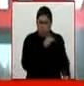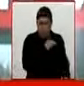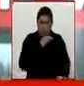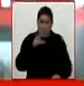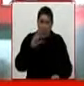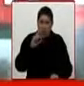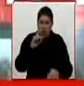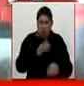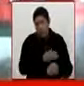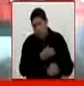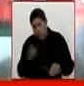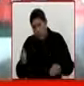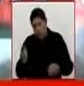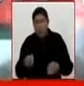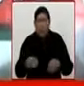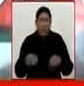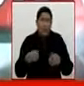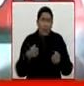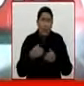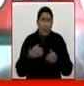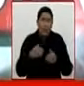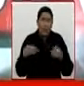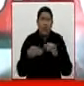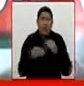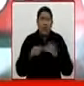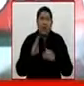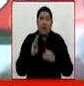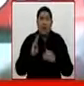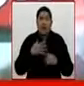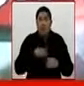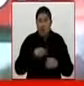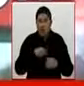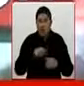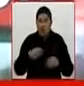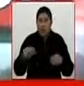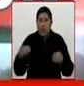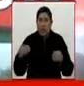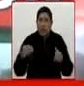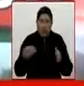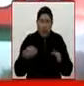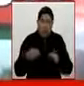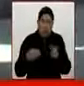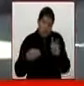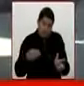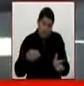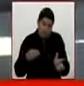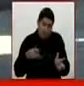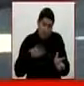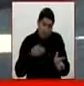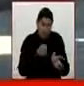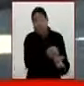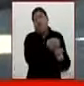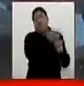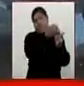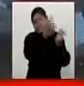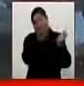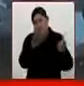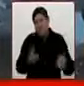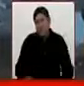vía transversal a la avenida Blanco Galindo choca con dos vehículos que se encontraban estacionados.